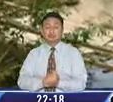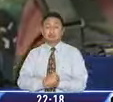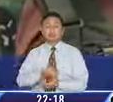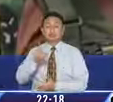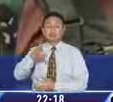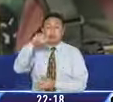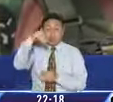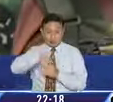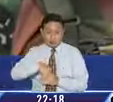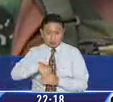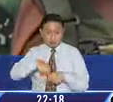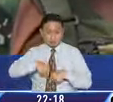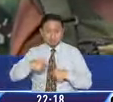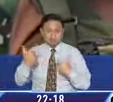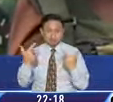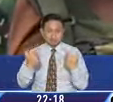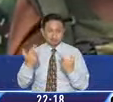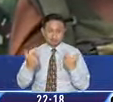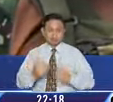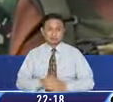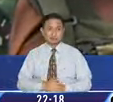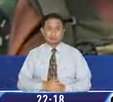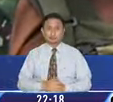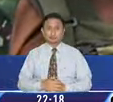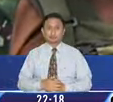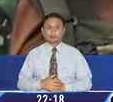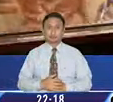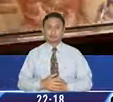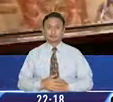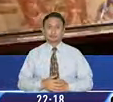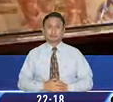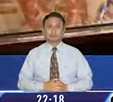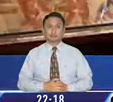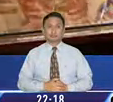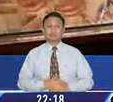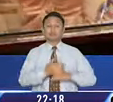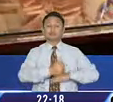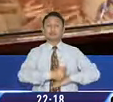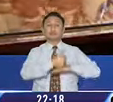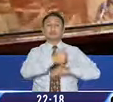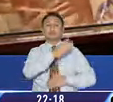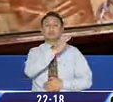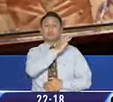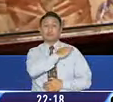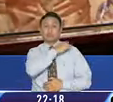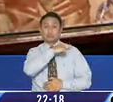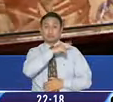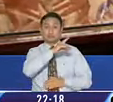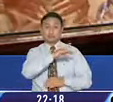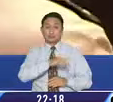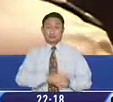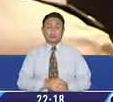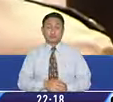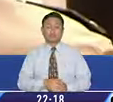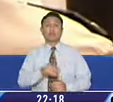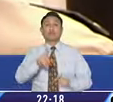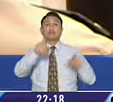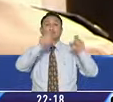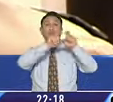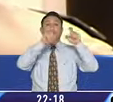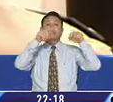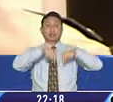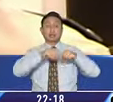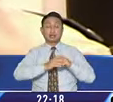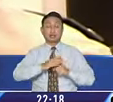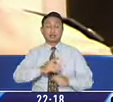viene también inmerso el tema de las armas. El comandante subrogante de la zona 8 señala que la empresa que abastece a las